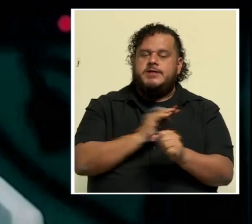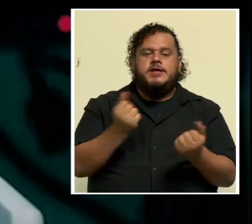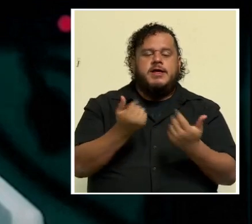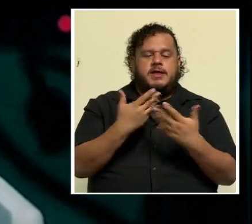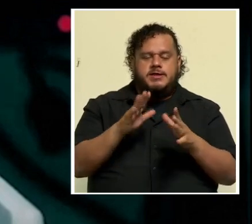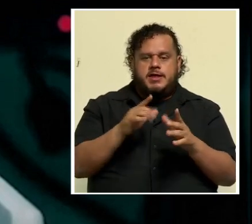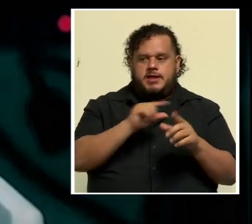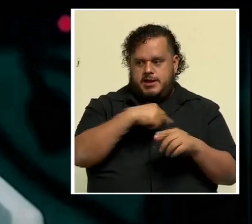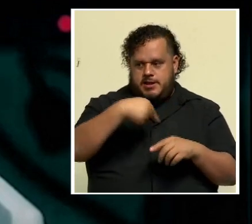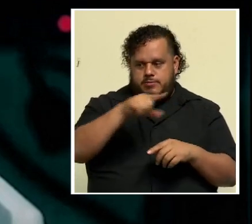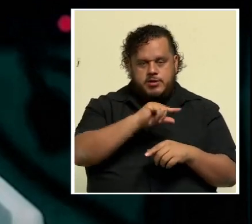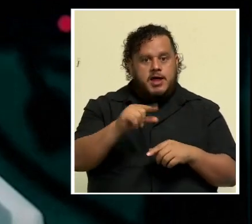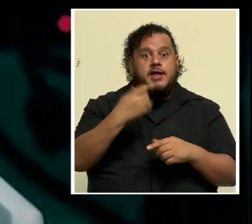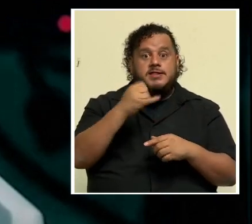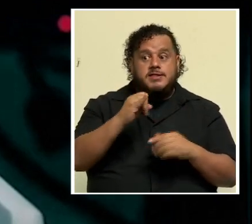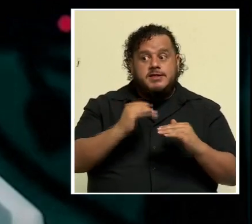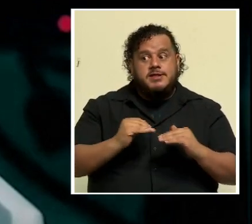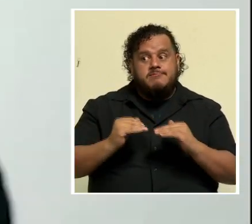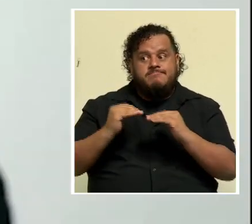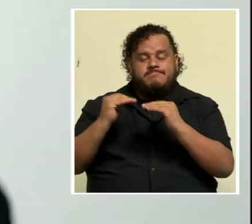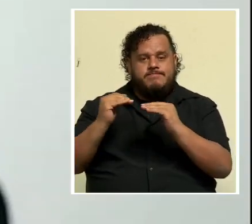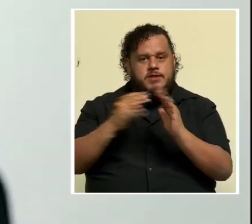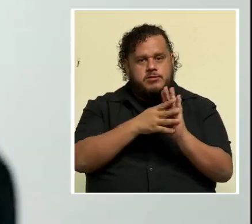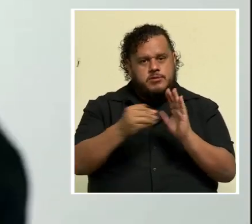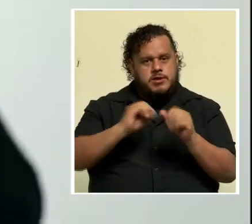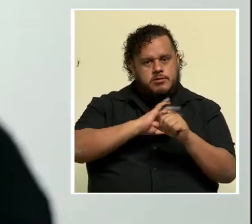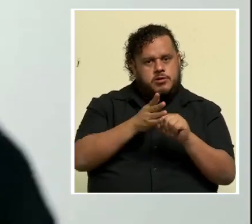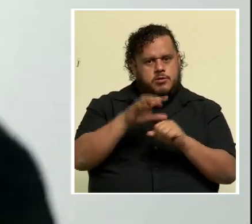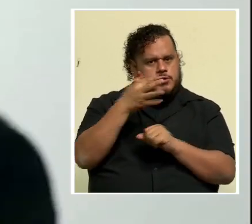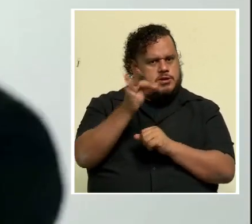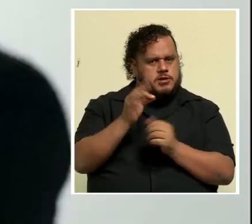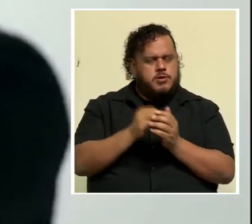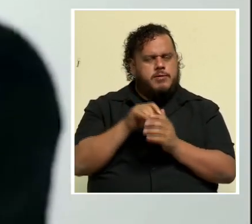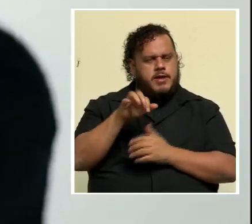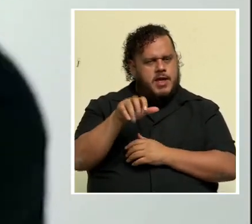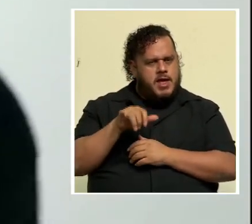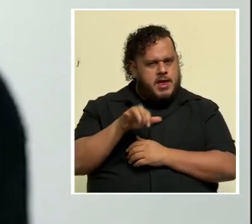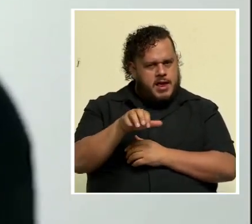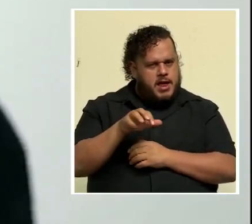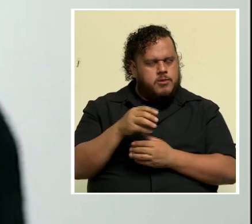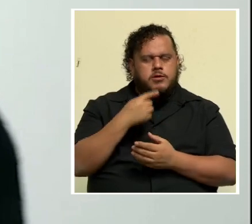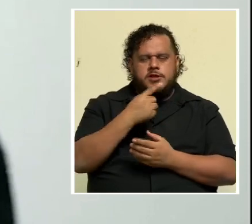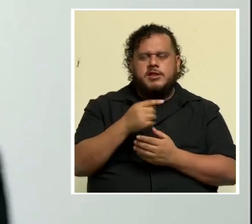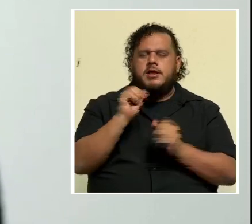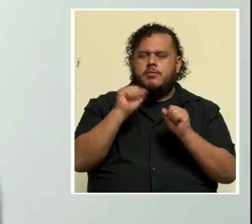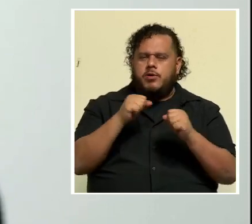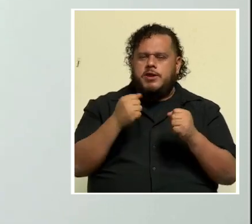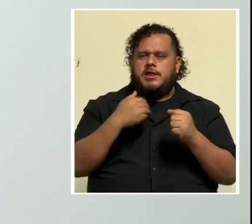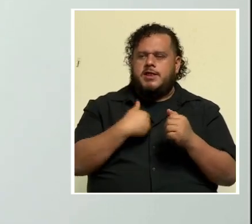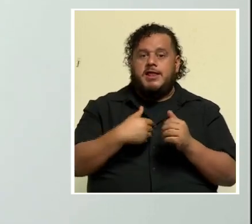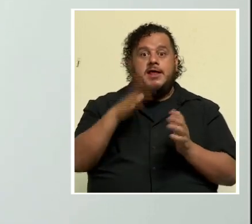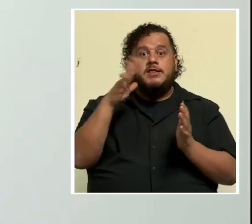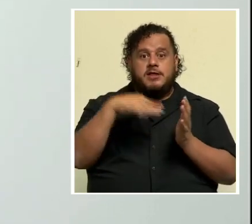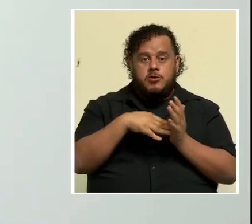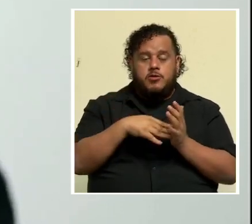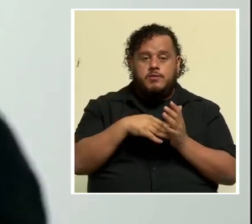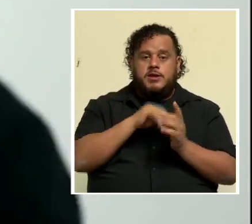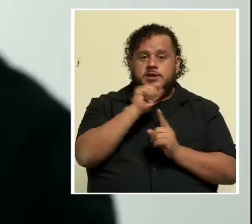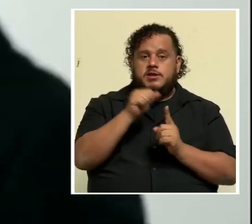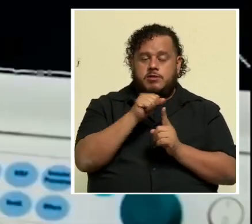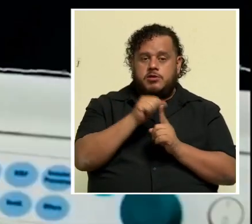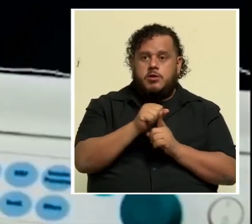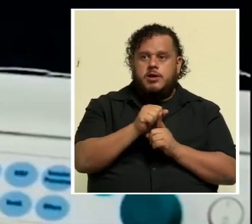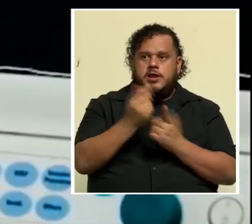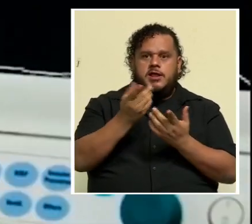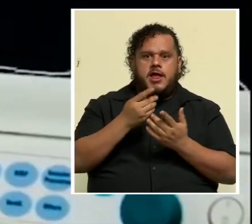acelerado incremento de nuevos casos de COVID-19. Según cálculos de la Caja, se podría llegar a los 5,000 casos diarios a partir de la segunda semana